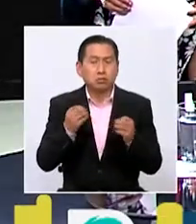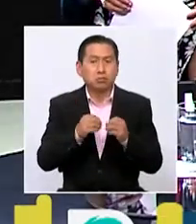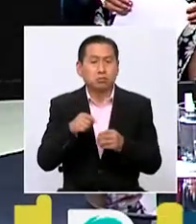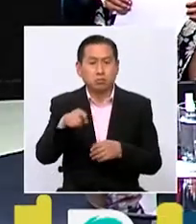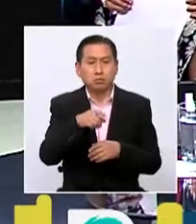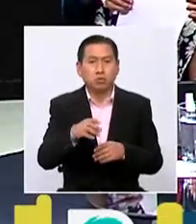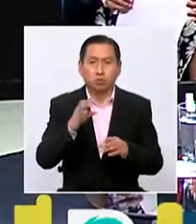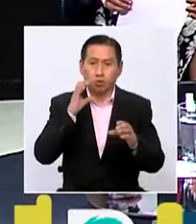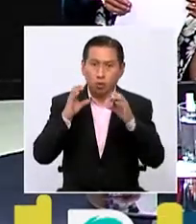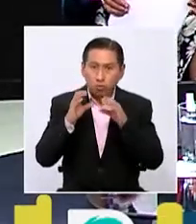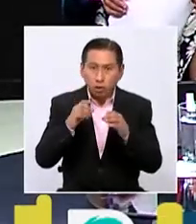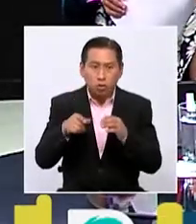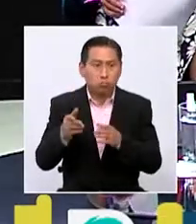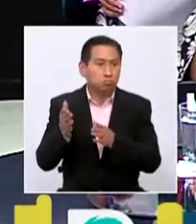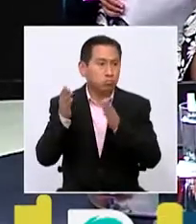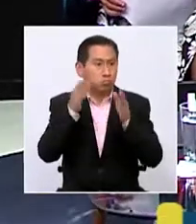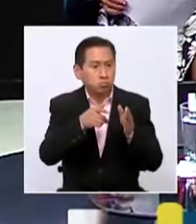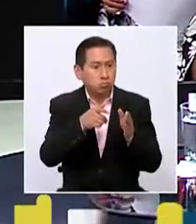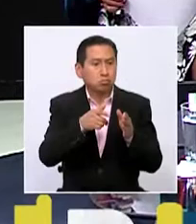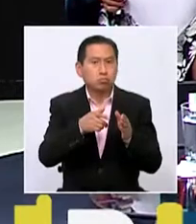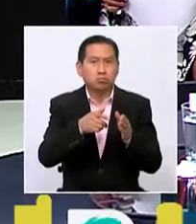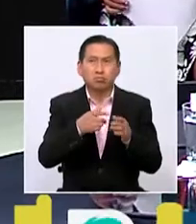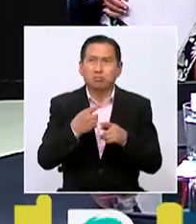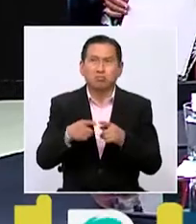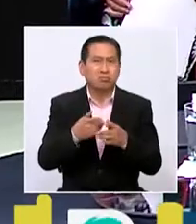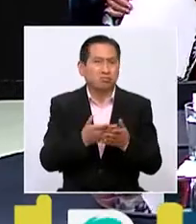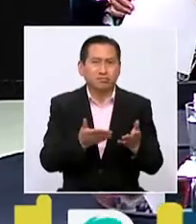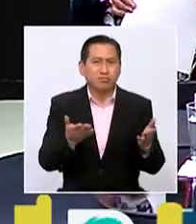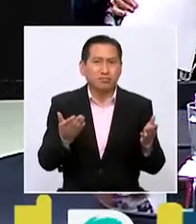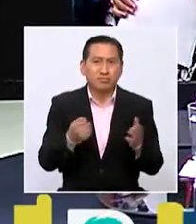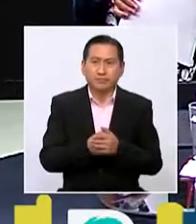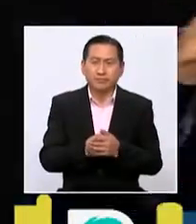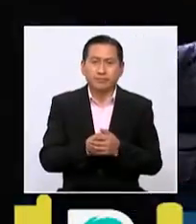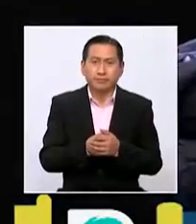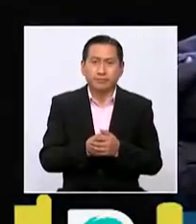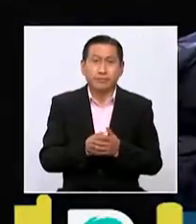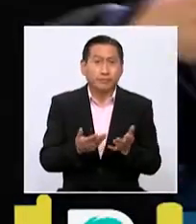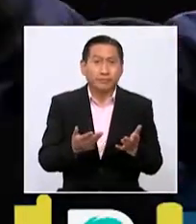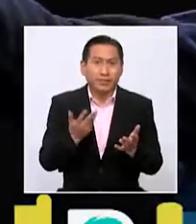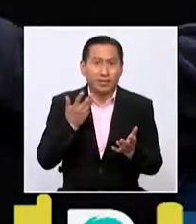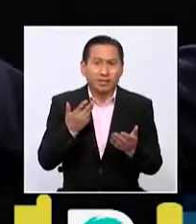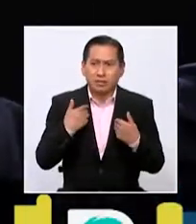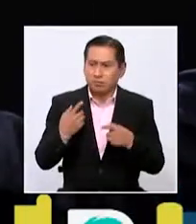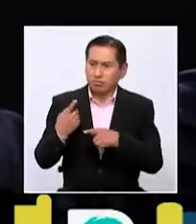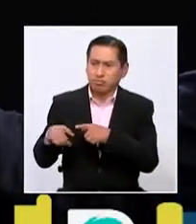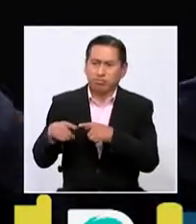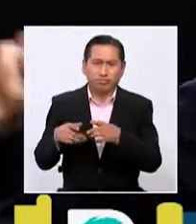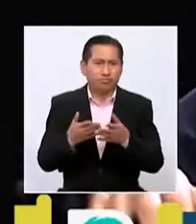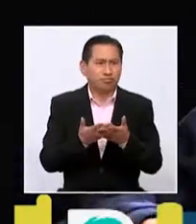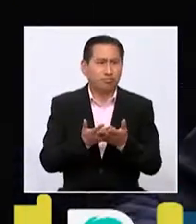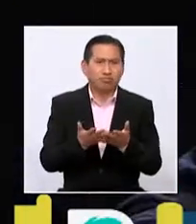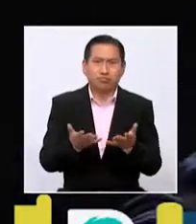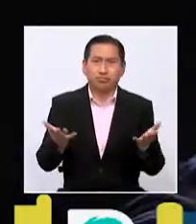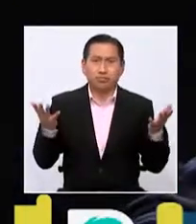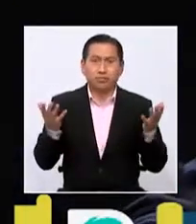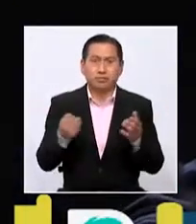al de comunicaciones, al aéreo, en fin, tiene una ramificación gigantesca. Es